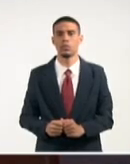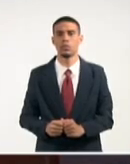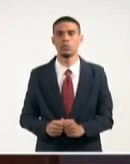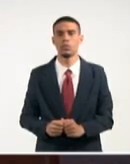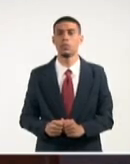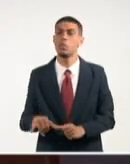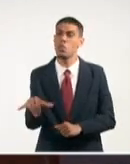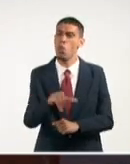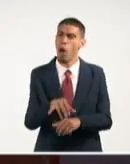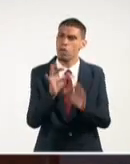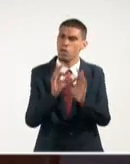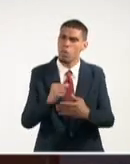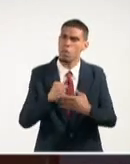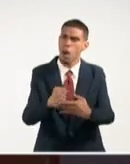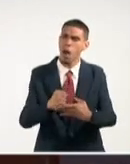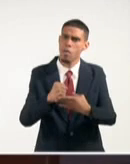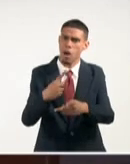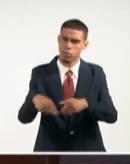del mundo,